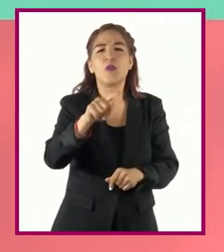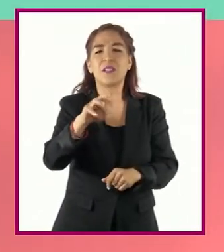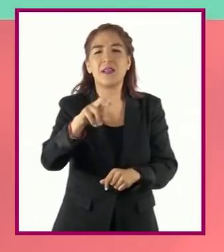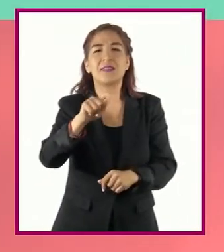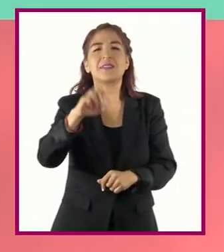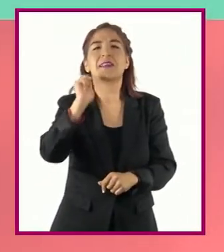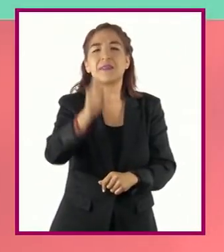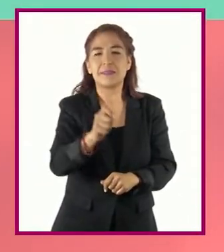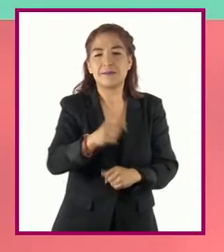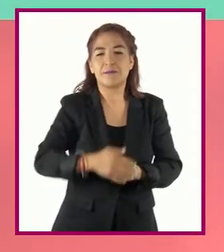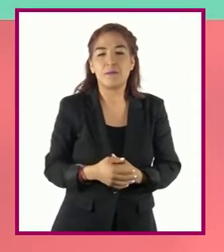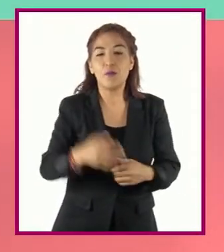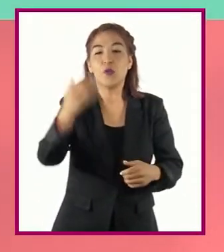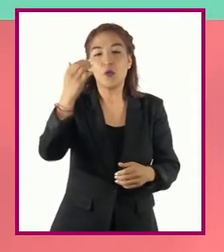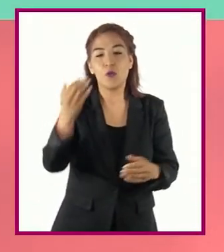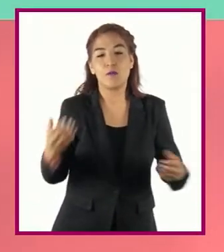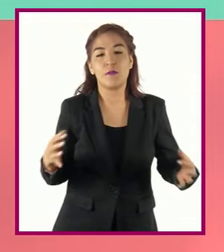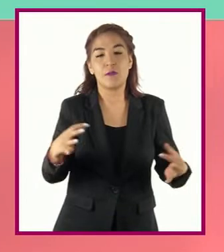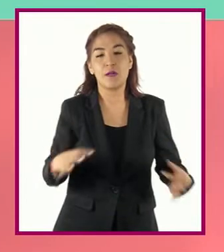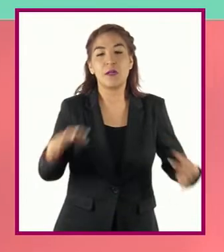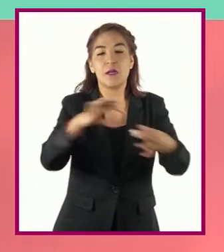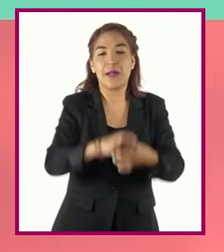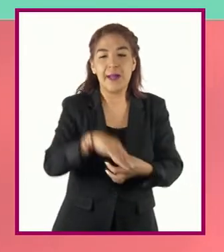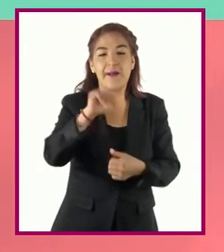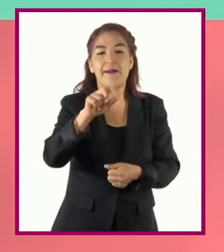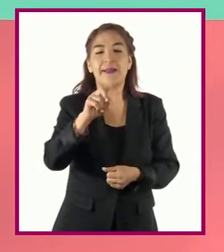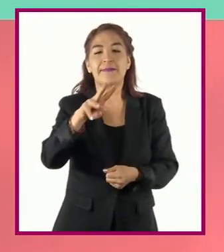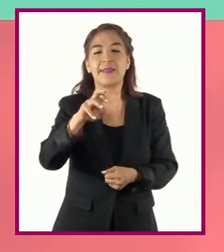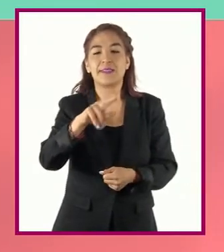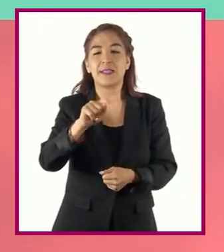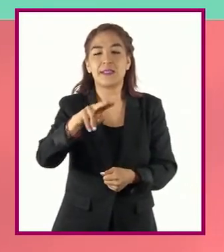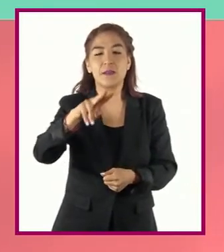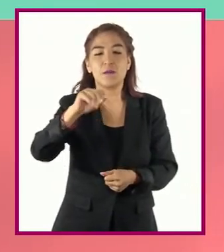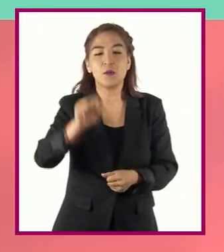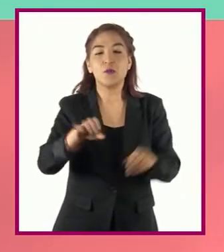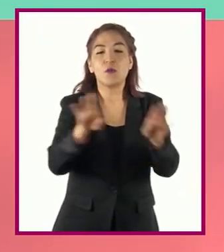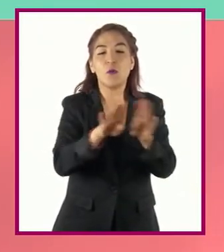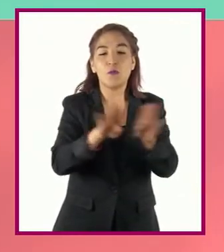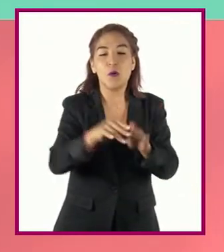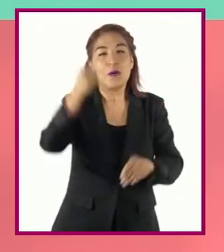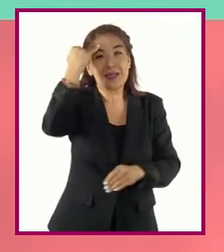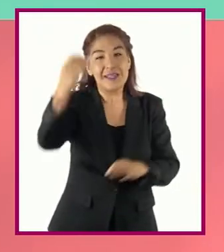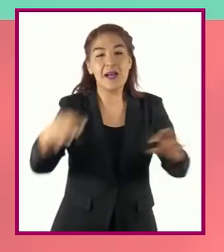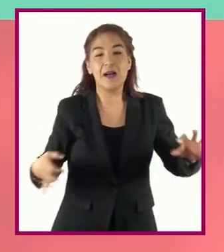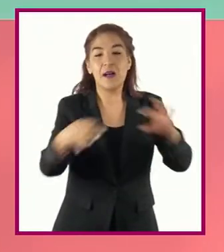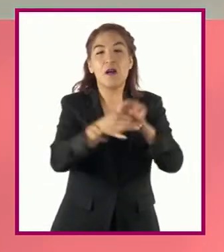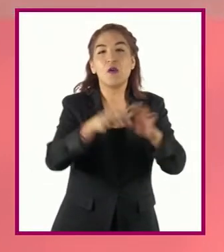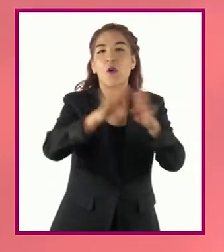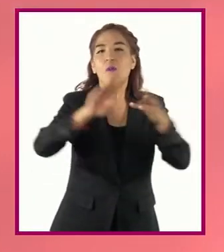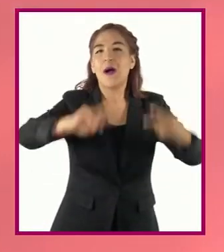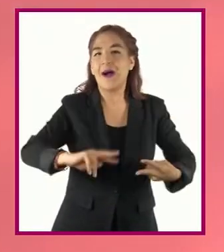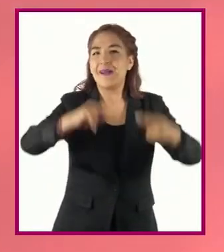se conocen como conectores adversativos, porque unen ideas u oraciones que se oponen.